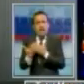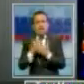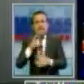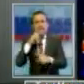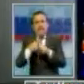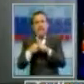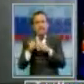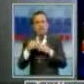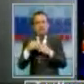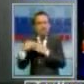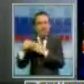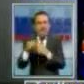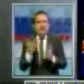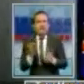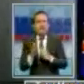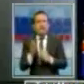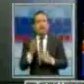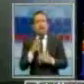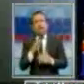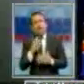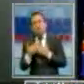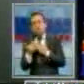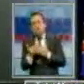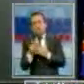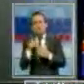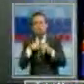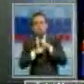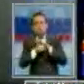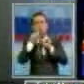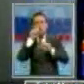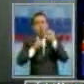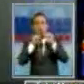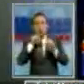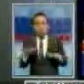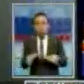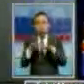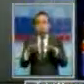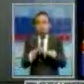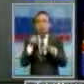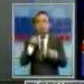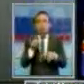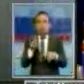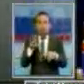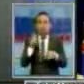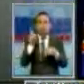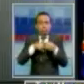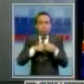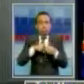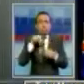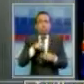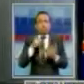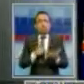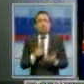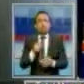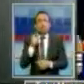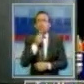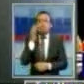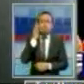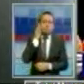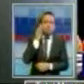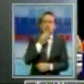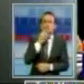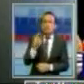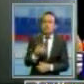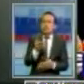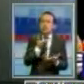dirigentes estudiantiles hayan decidido ingresar a la política activa y sean parte de la institucionalidad. ¿Y qué me parece cuando ellos protestan, por ejemplo, en la